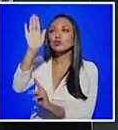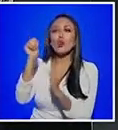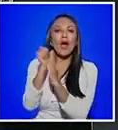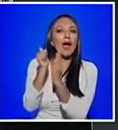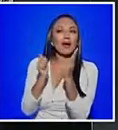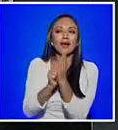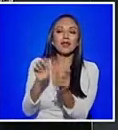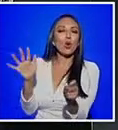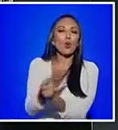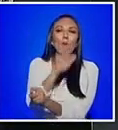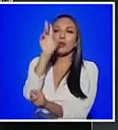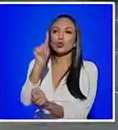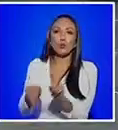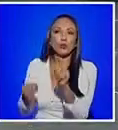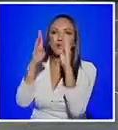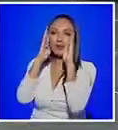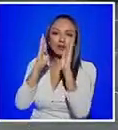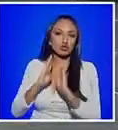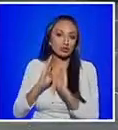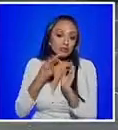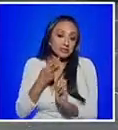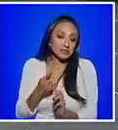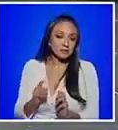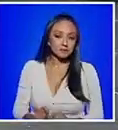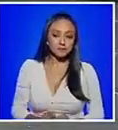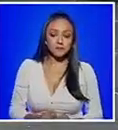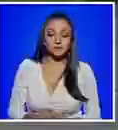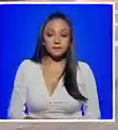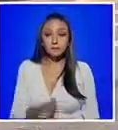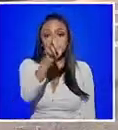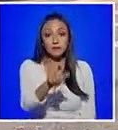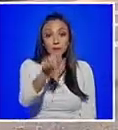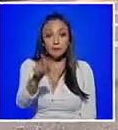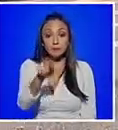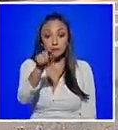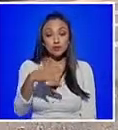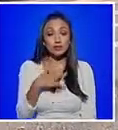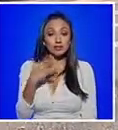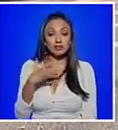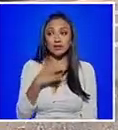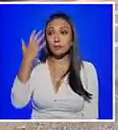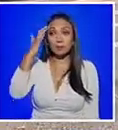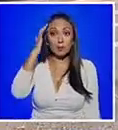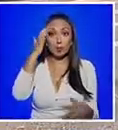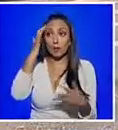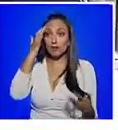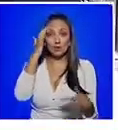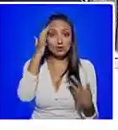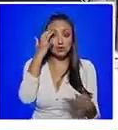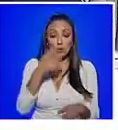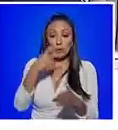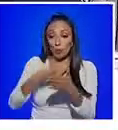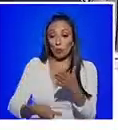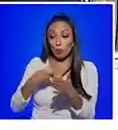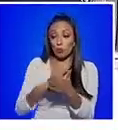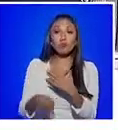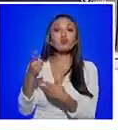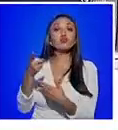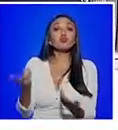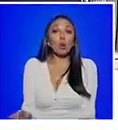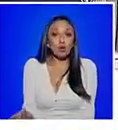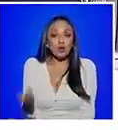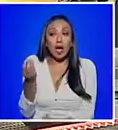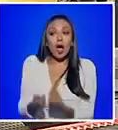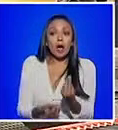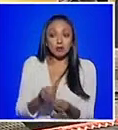agenda no podía atendernos. Los usuarios al momento dicen sentirse preocupados, pues las multas no esperan y temen